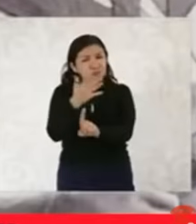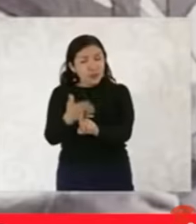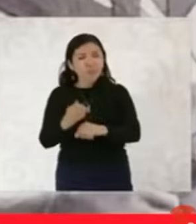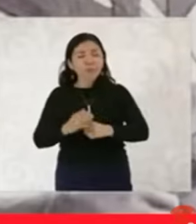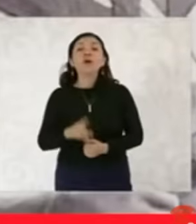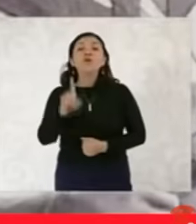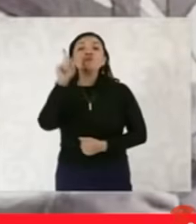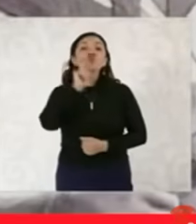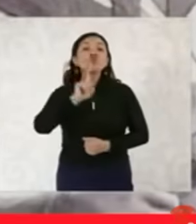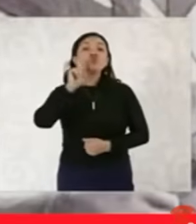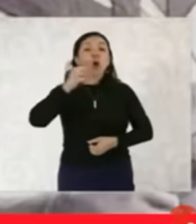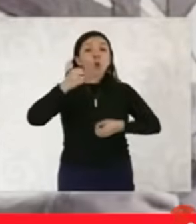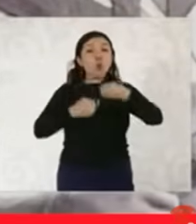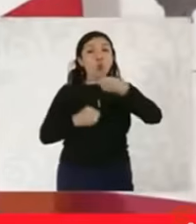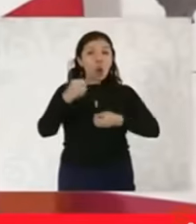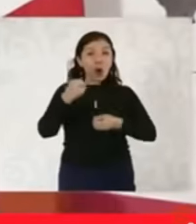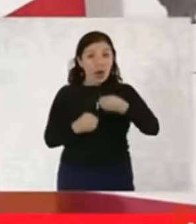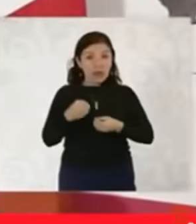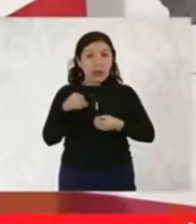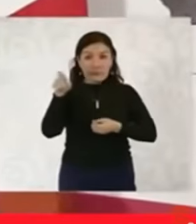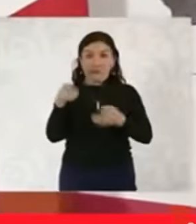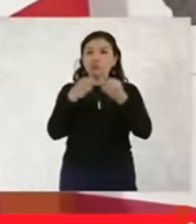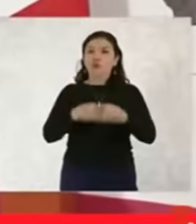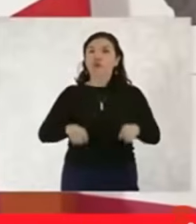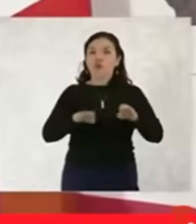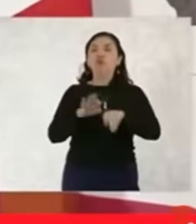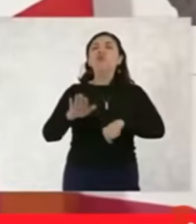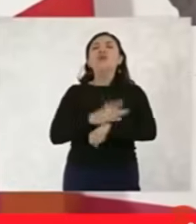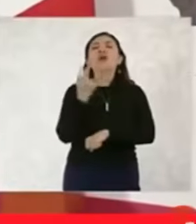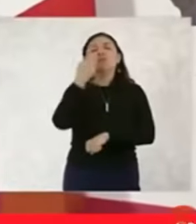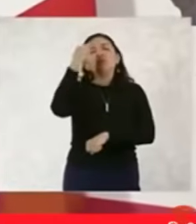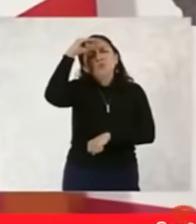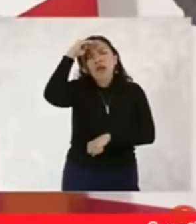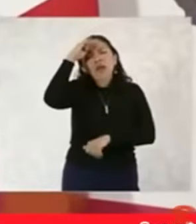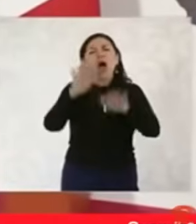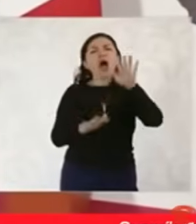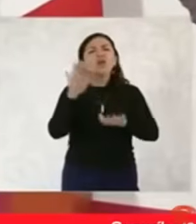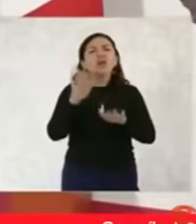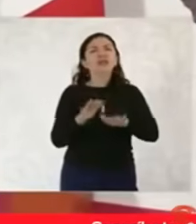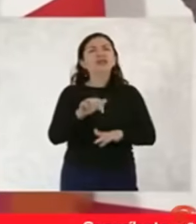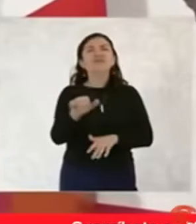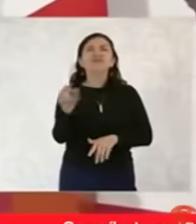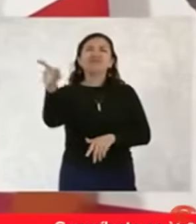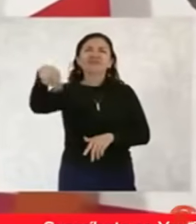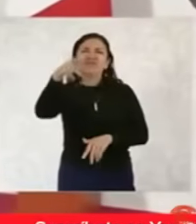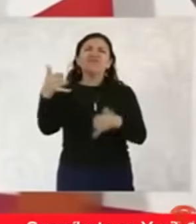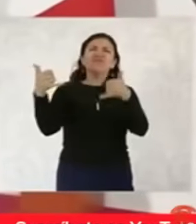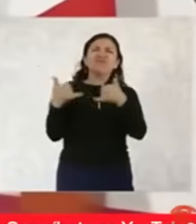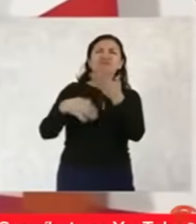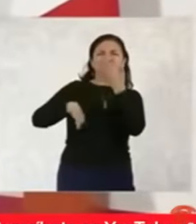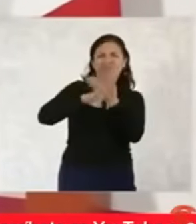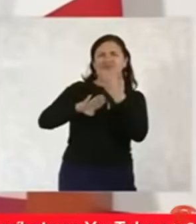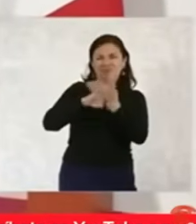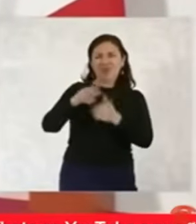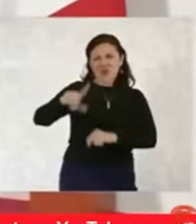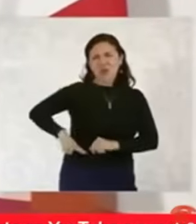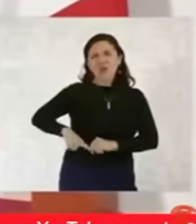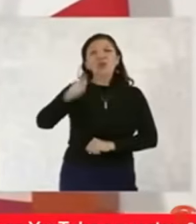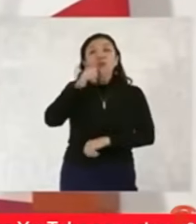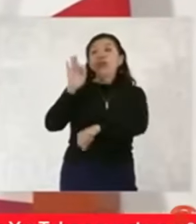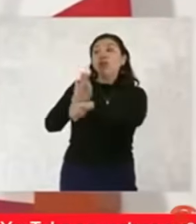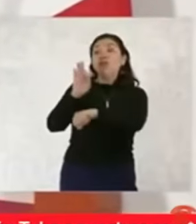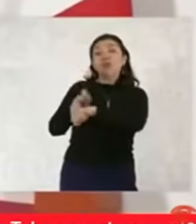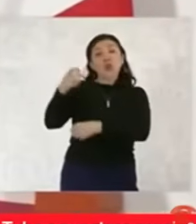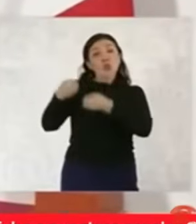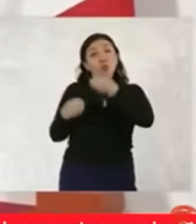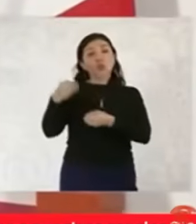una jueza, porque es importante, porque a veces la oposición, los adversarios defienden al Poder